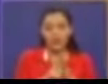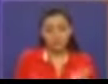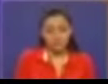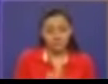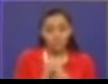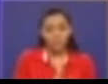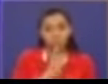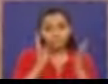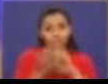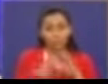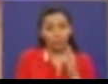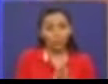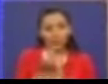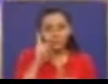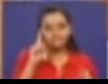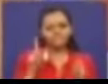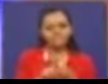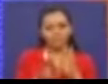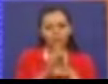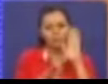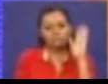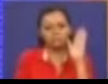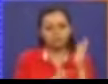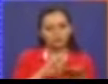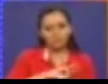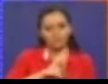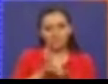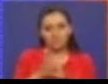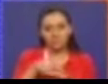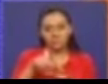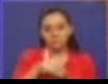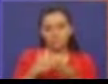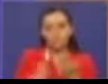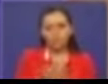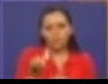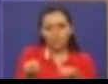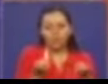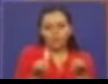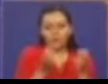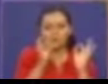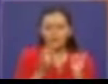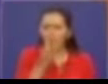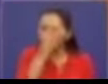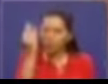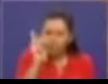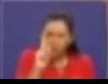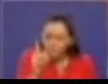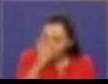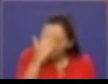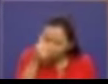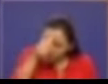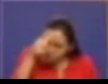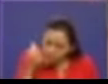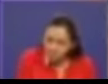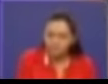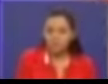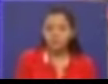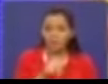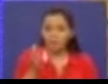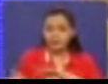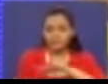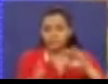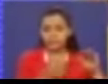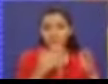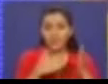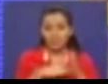a la Constitución de Montecristi y tiene todos los controles democráticos del caso. Prohibido olvidar. Otro ejemplo, compañeros.